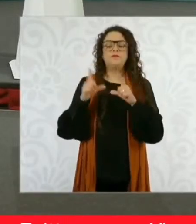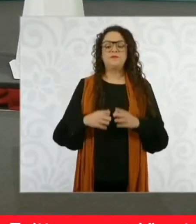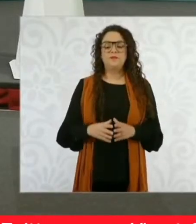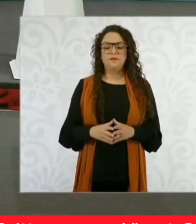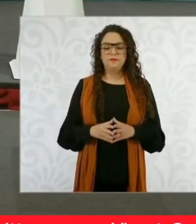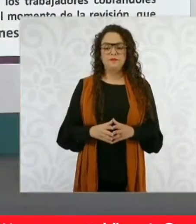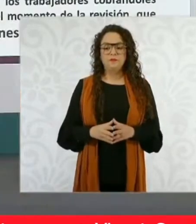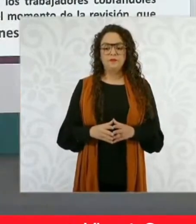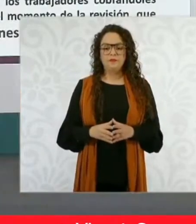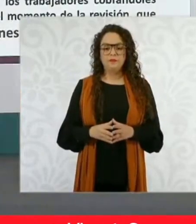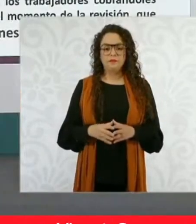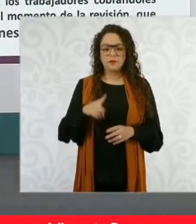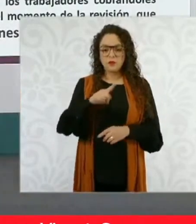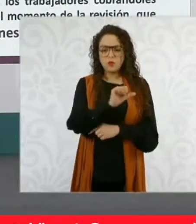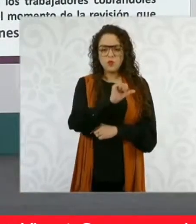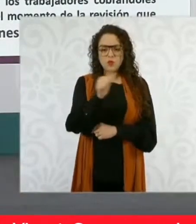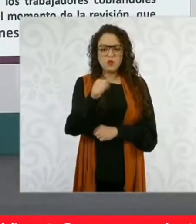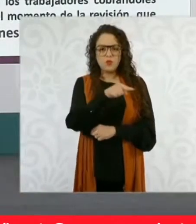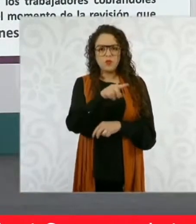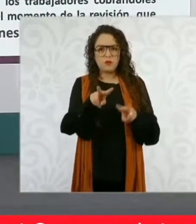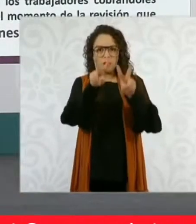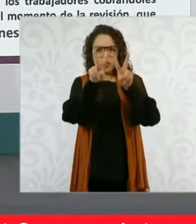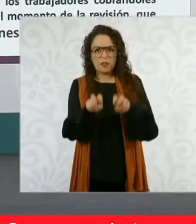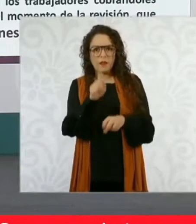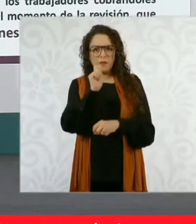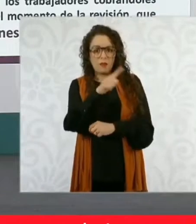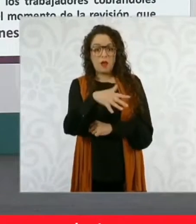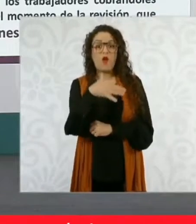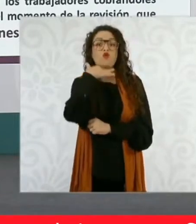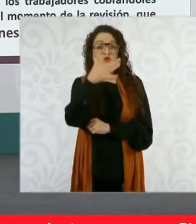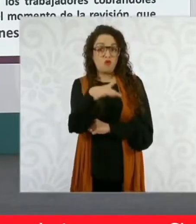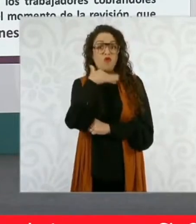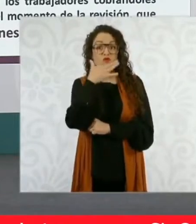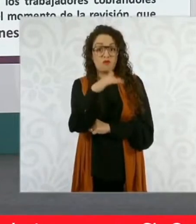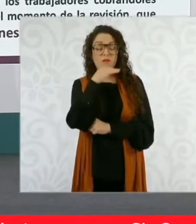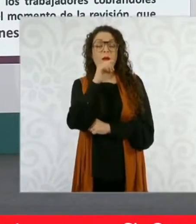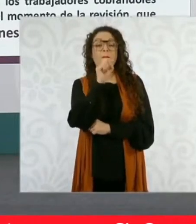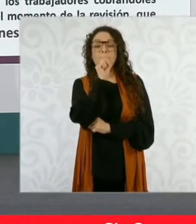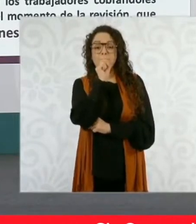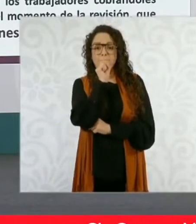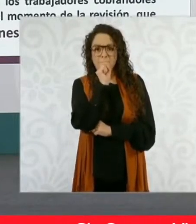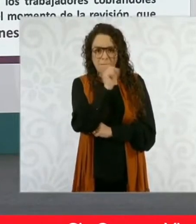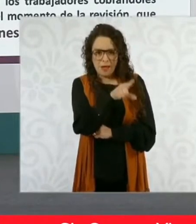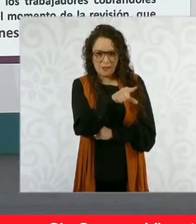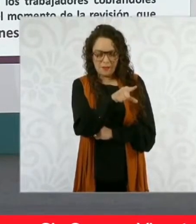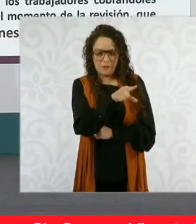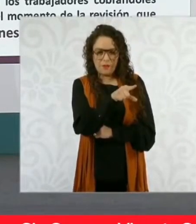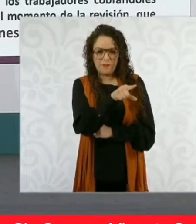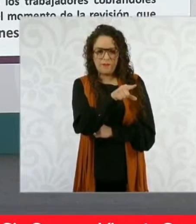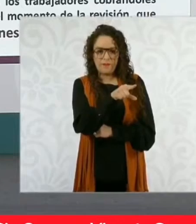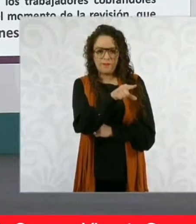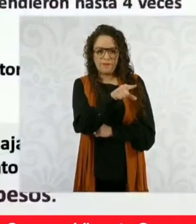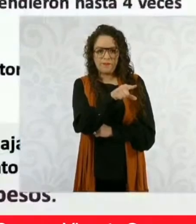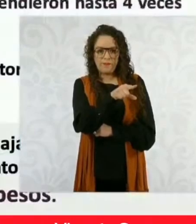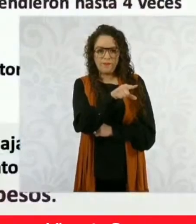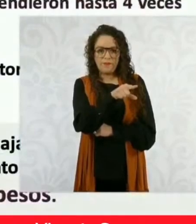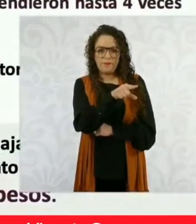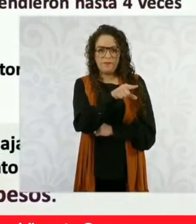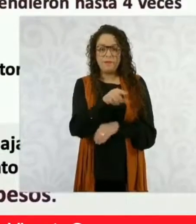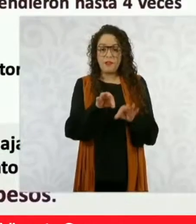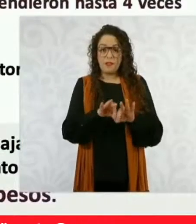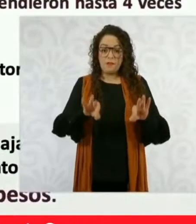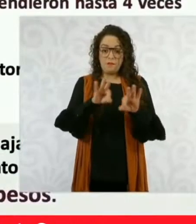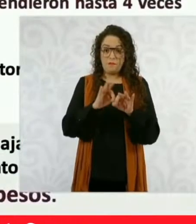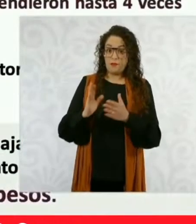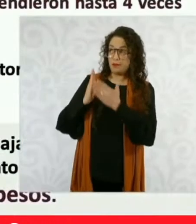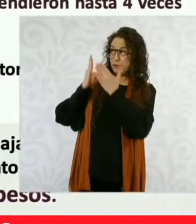Este es otro caso de corrupción y es muy importante que se conozca y que se dé